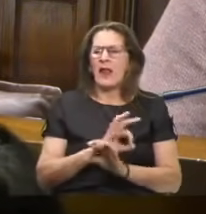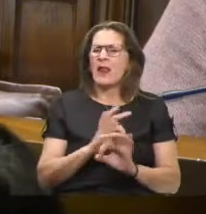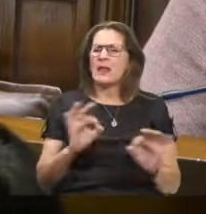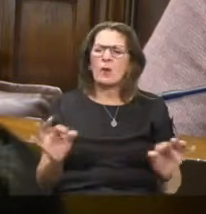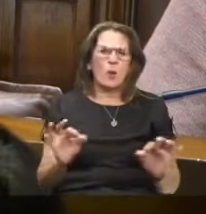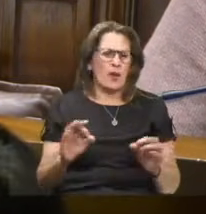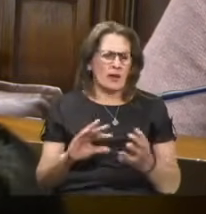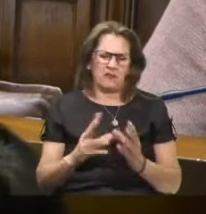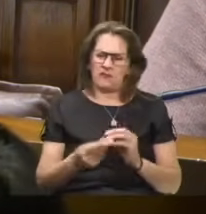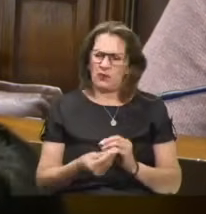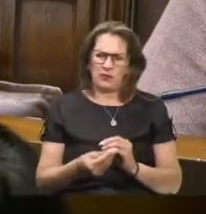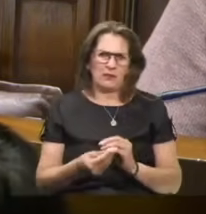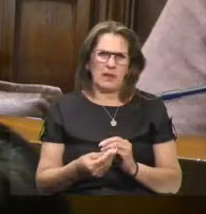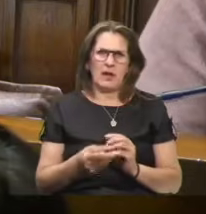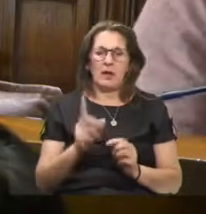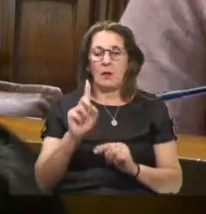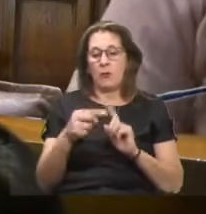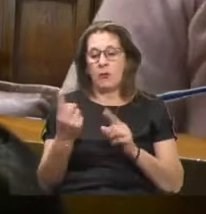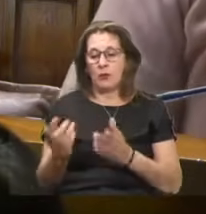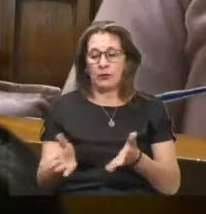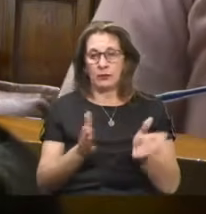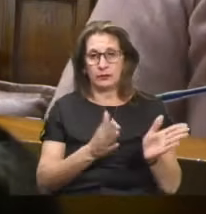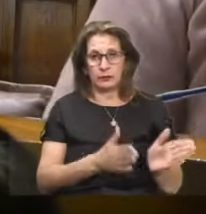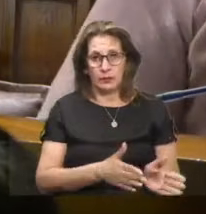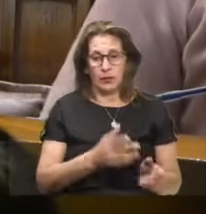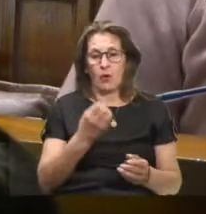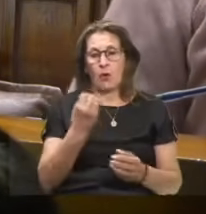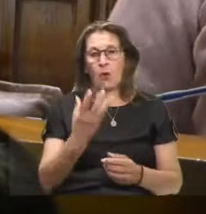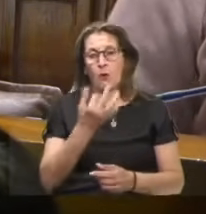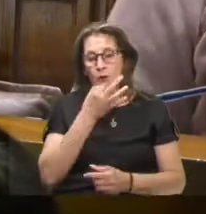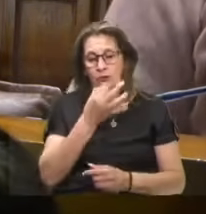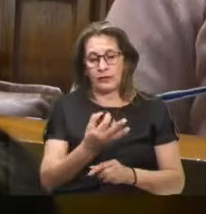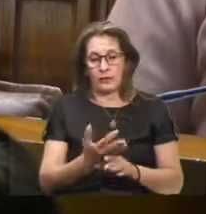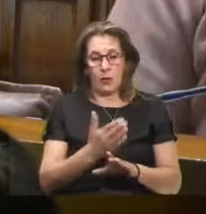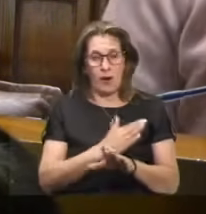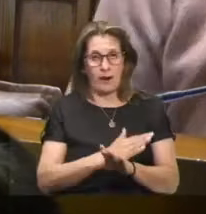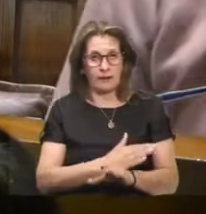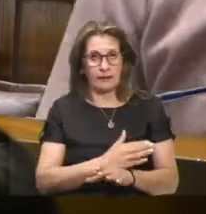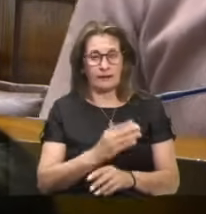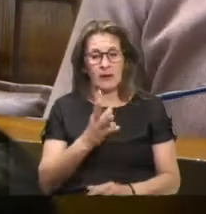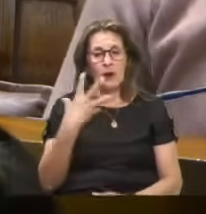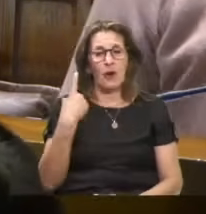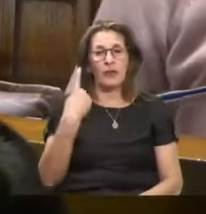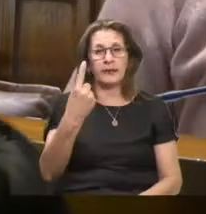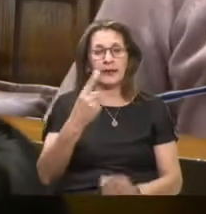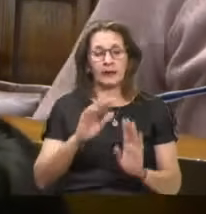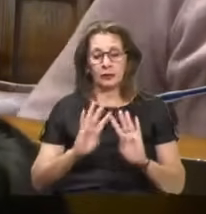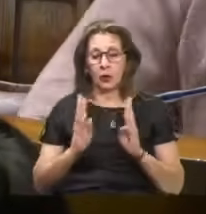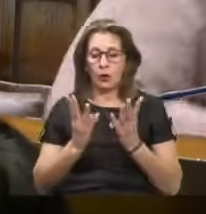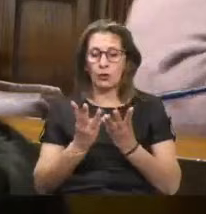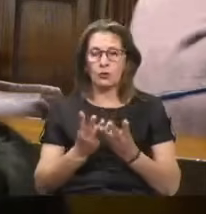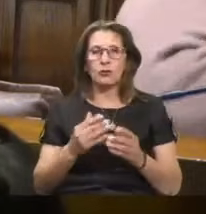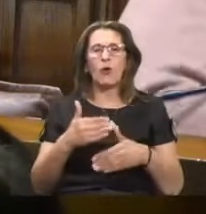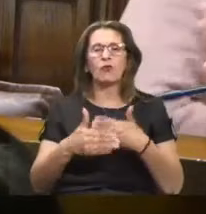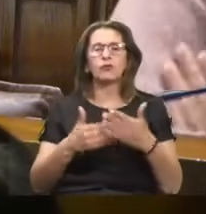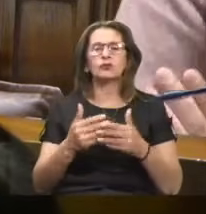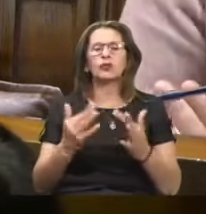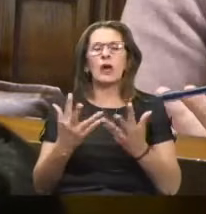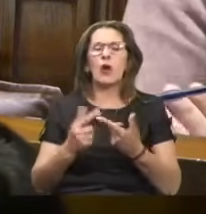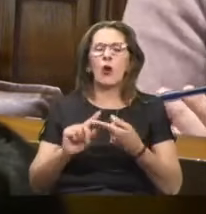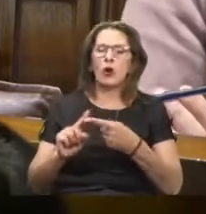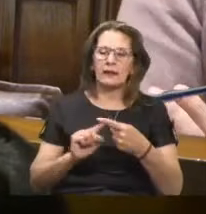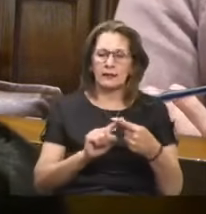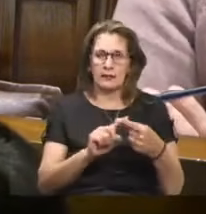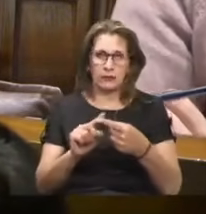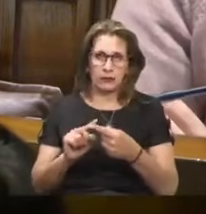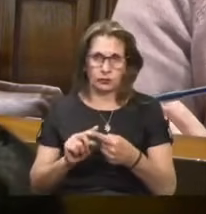sentido. Por otra parte, tal como se indicó antes, los directorios funcionan de manera colectiva y el